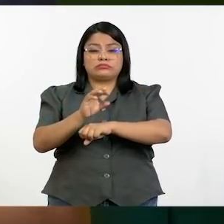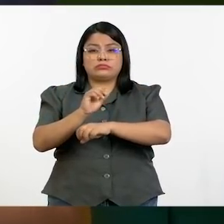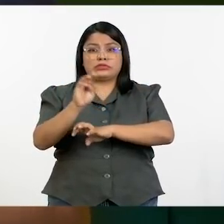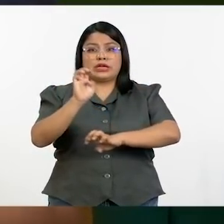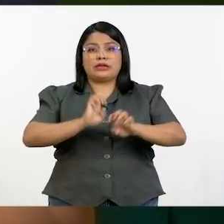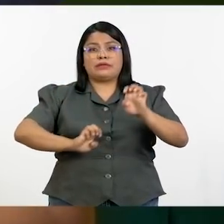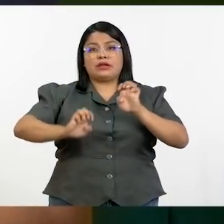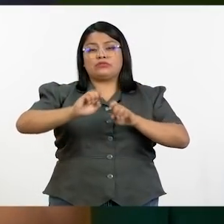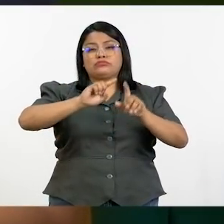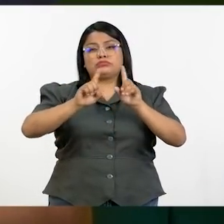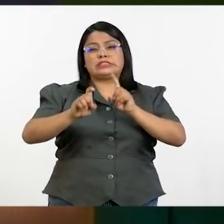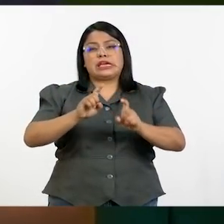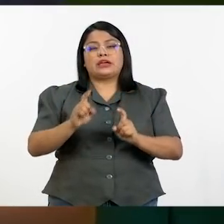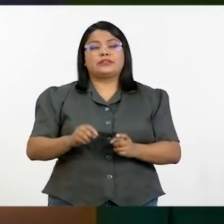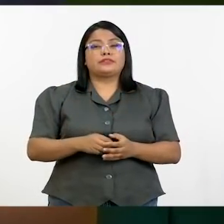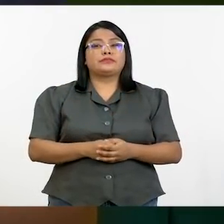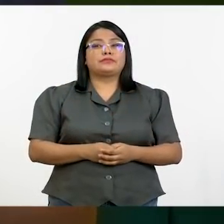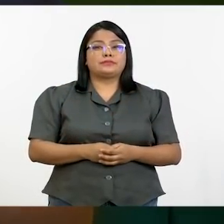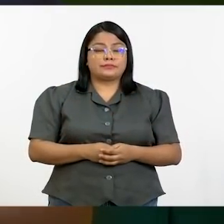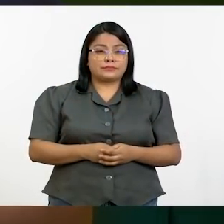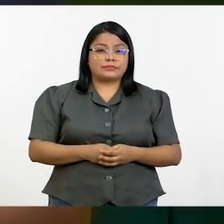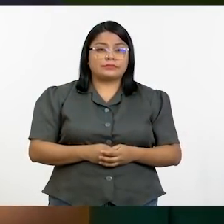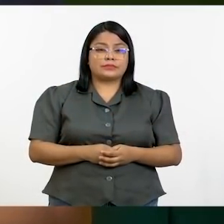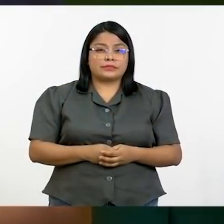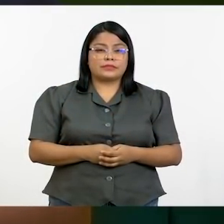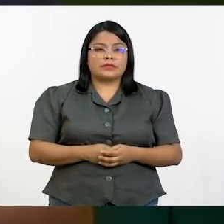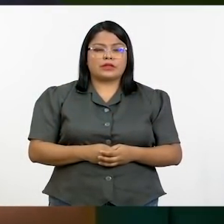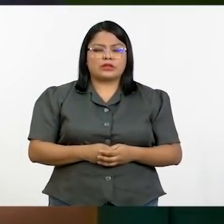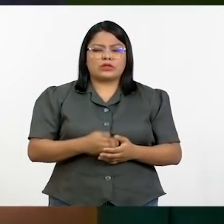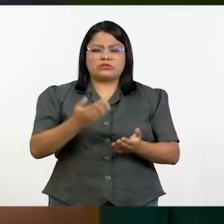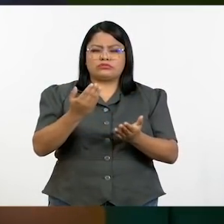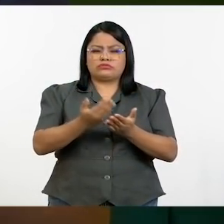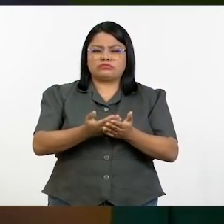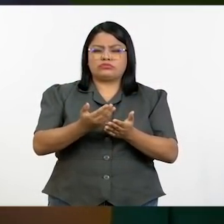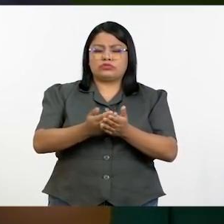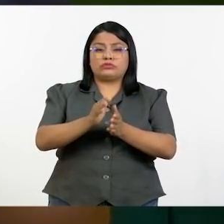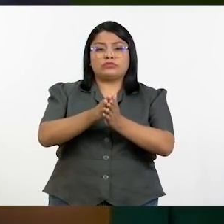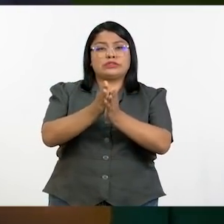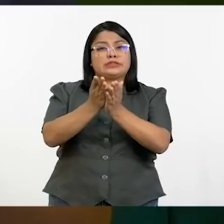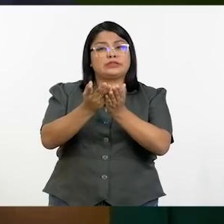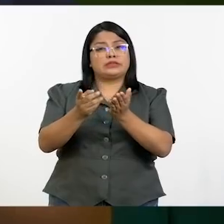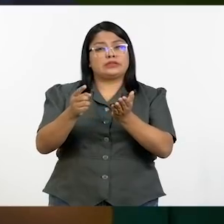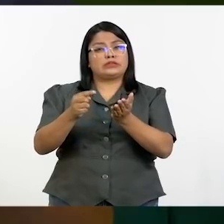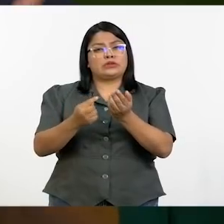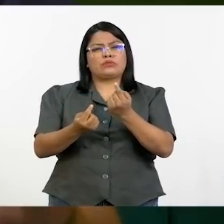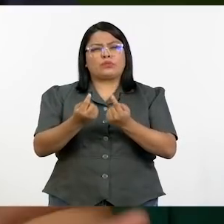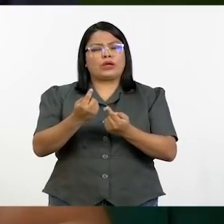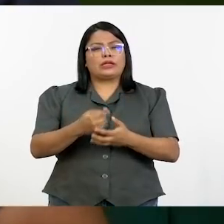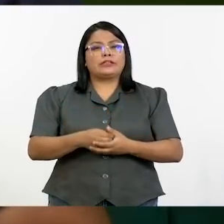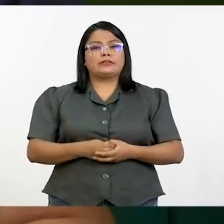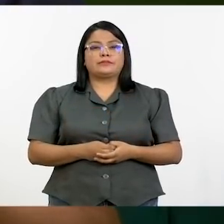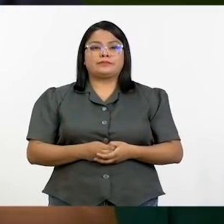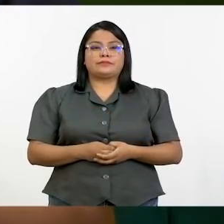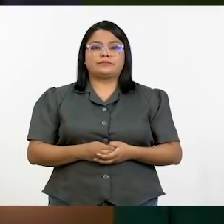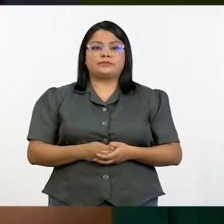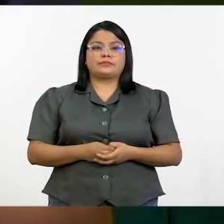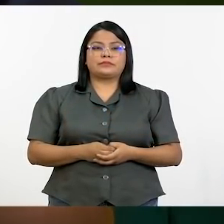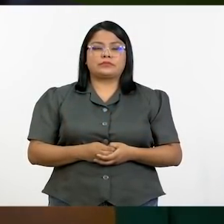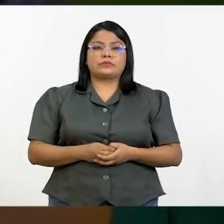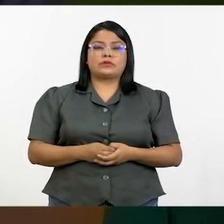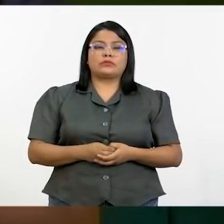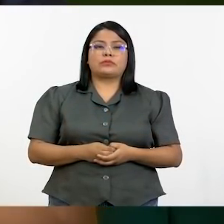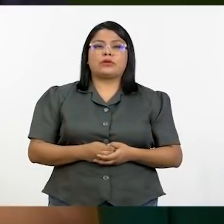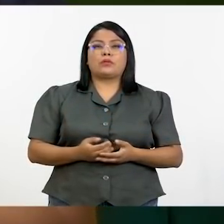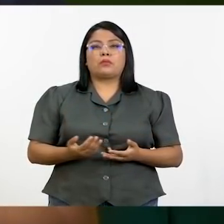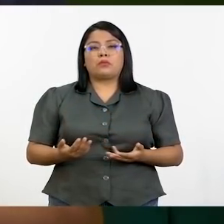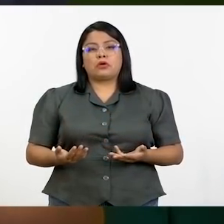para la evaluación diagnóstica. La evaluación diagnóstica que se propone en la guía metodológica de ESLengua es eso,